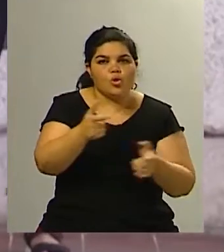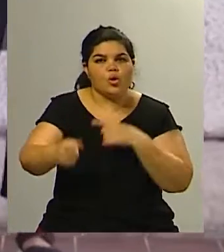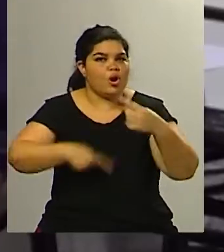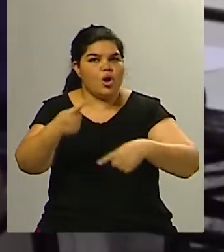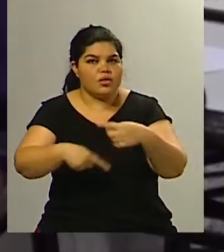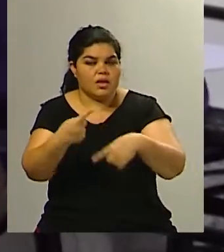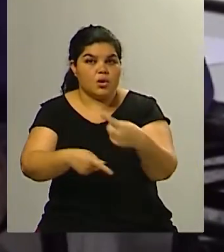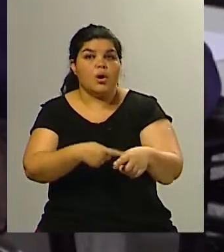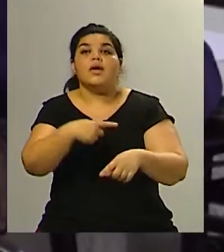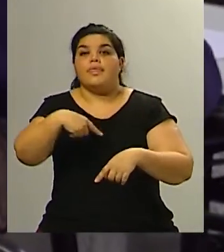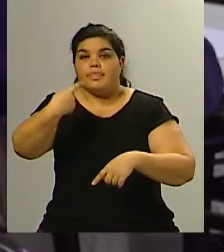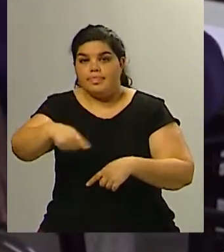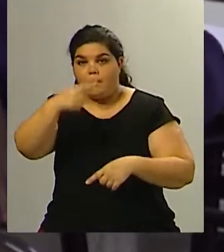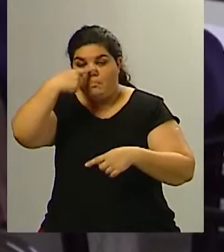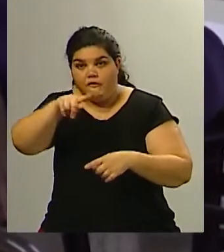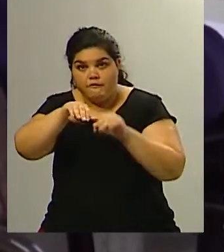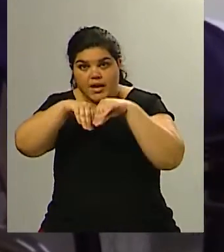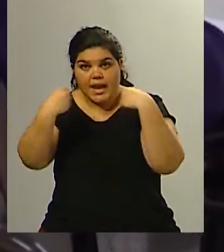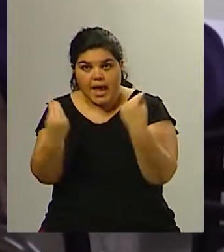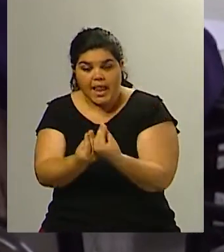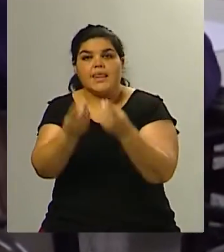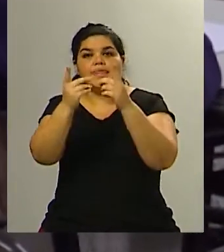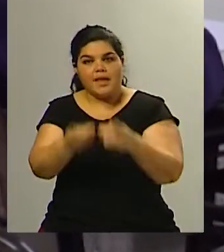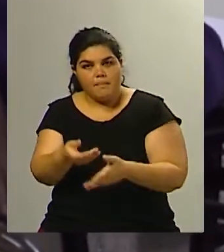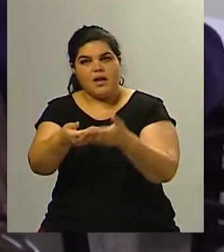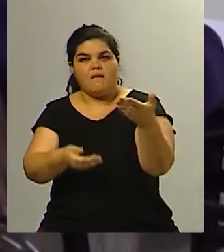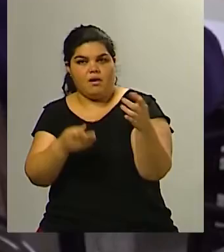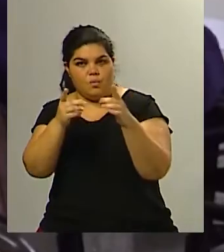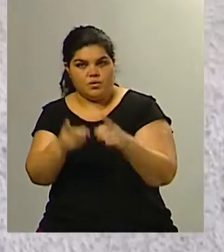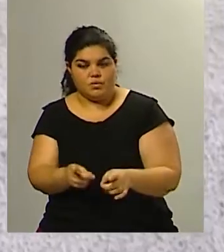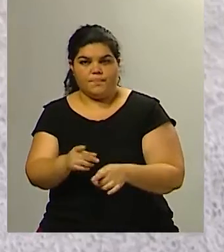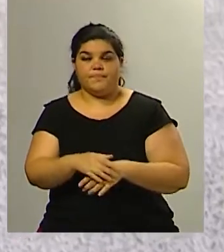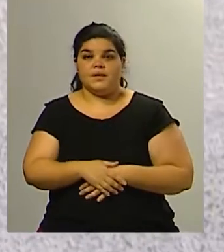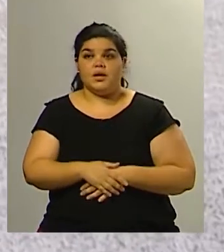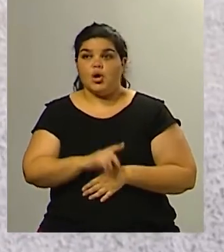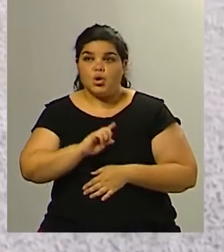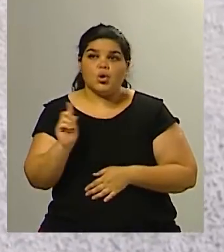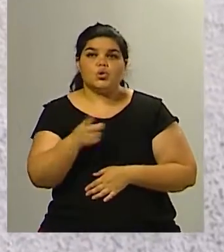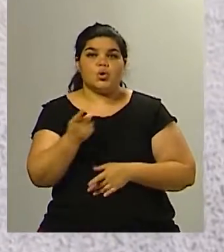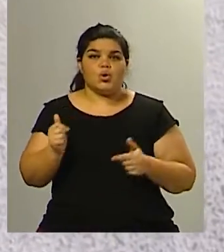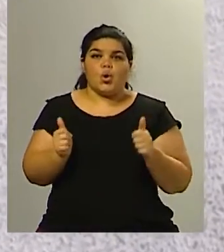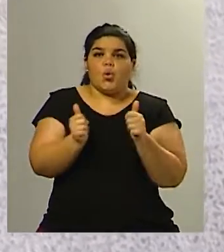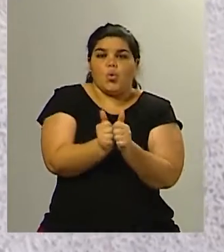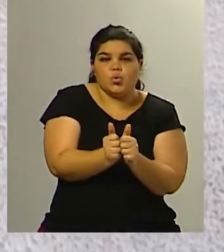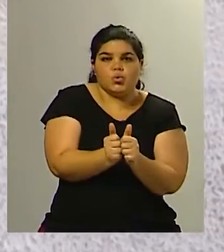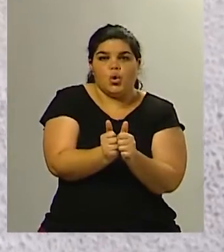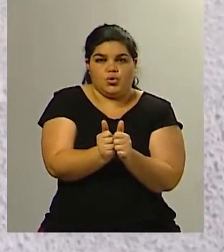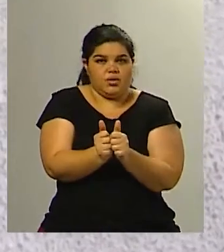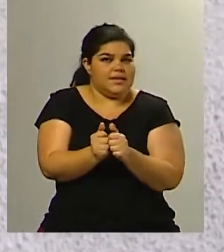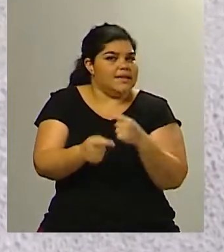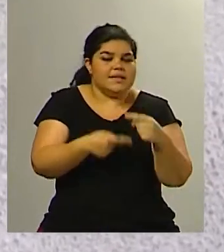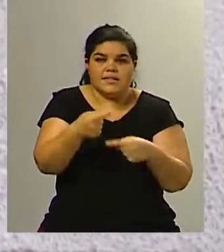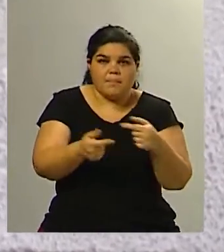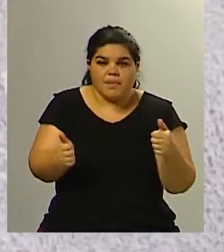evaluación de cierre, una evaluación final. Entonces, vamos acompañando cada uno de los programas que se van ejecutando